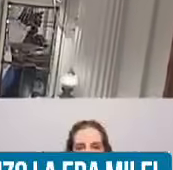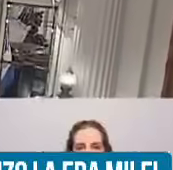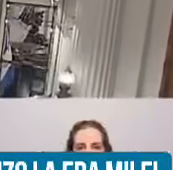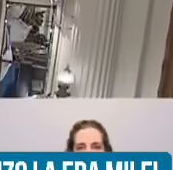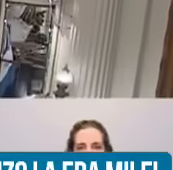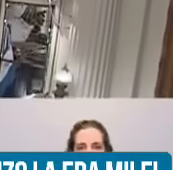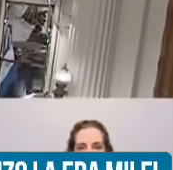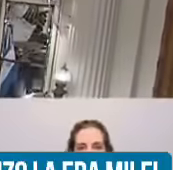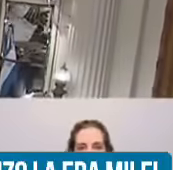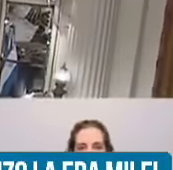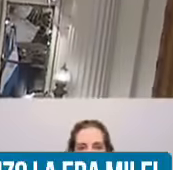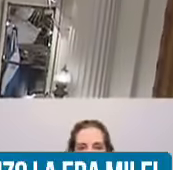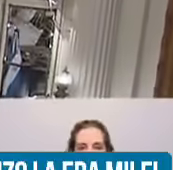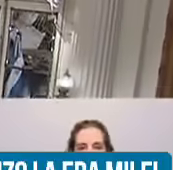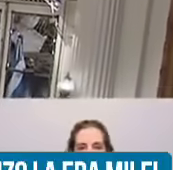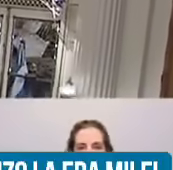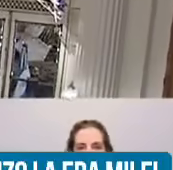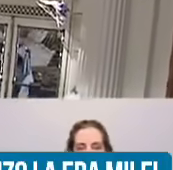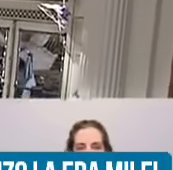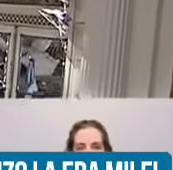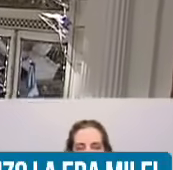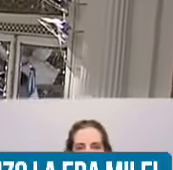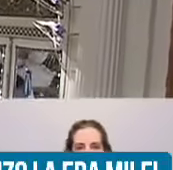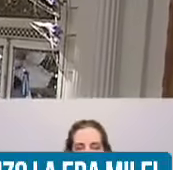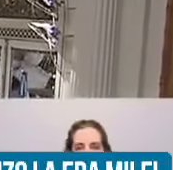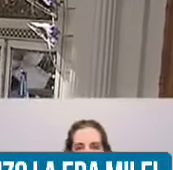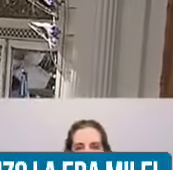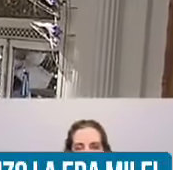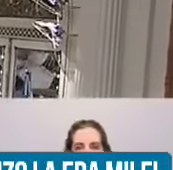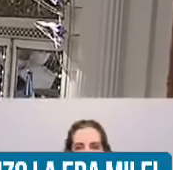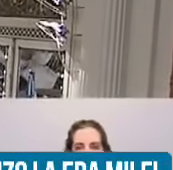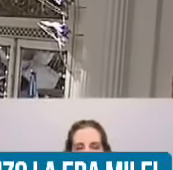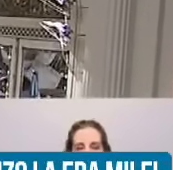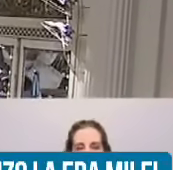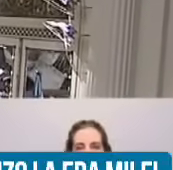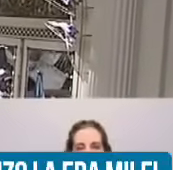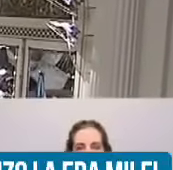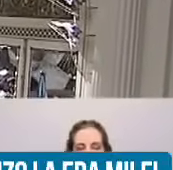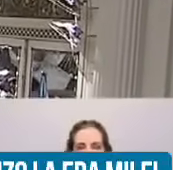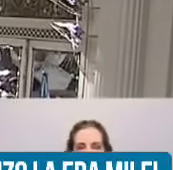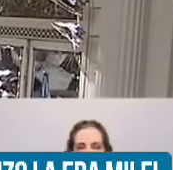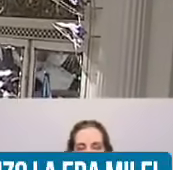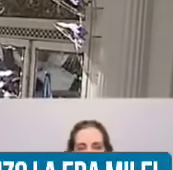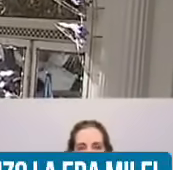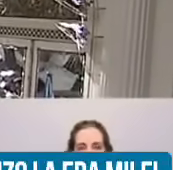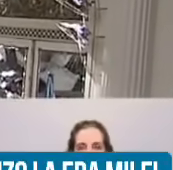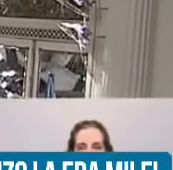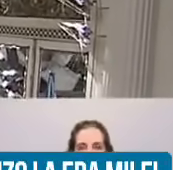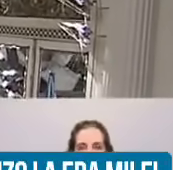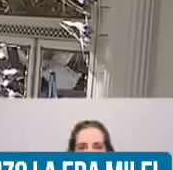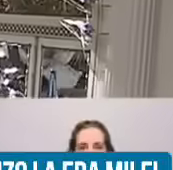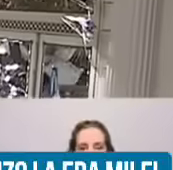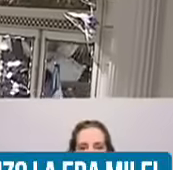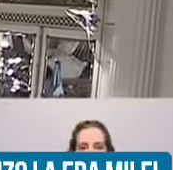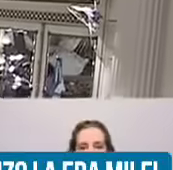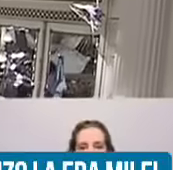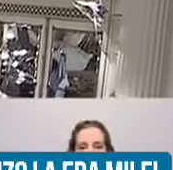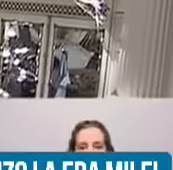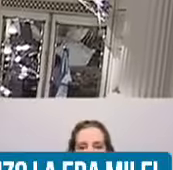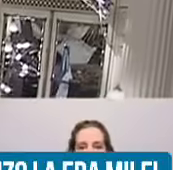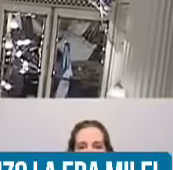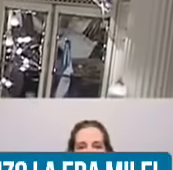iliberal, es el de, sí, el, claro, de Víctor Orbán. No, no es un gobierno liberal. Todo lo contrario. Yo diría que es un gobierno conservador tradicional. Vos decís que se parece